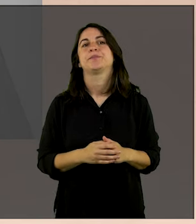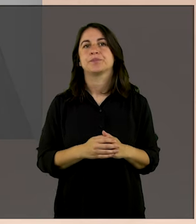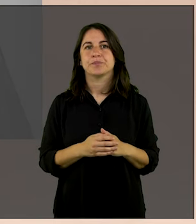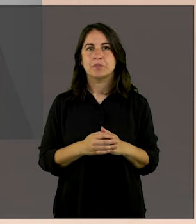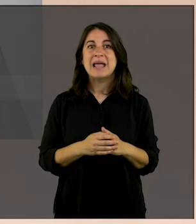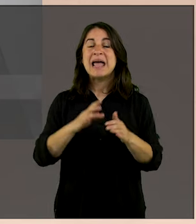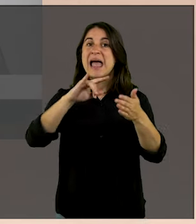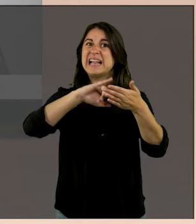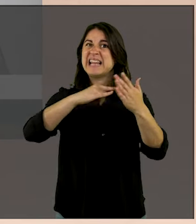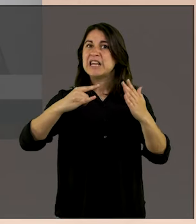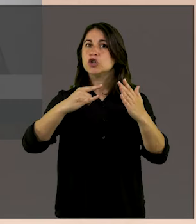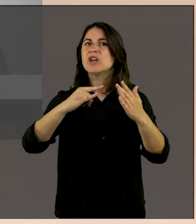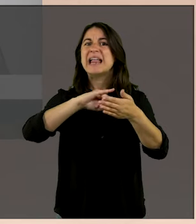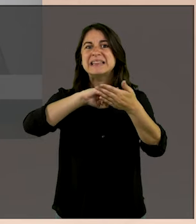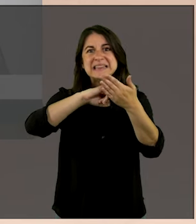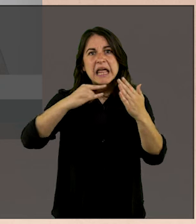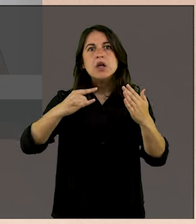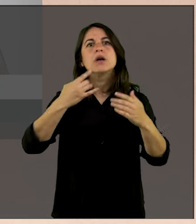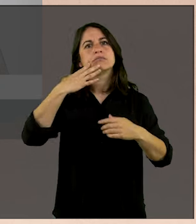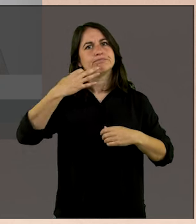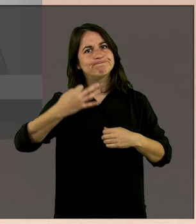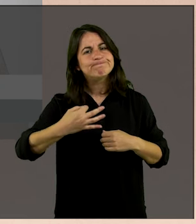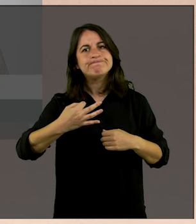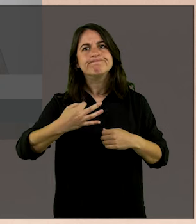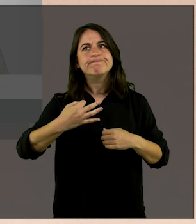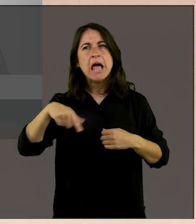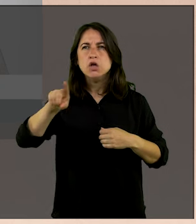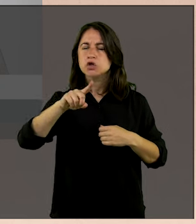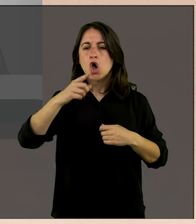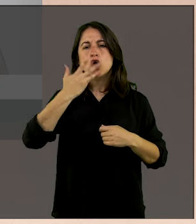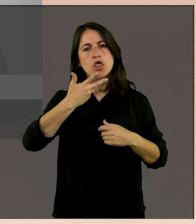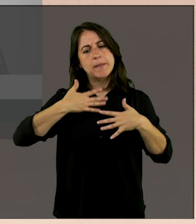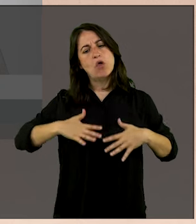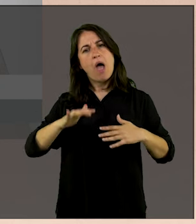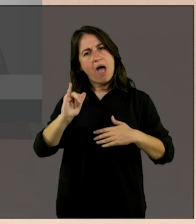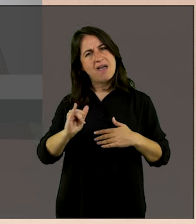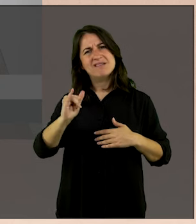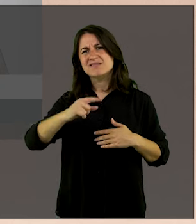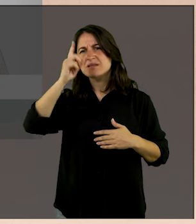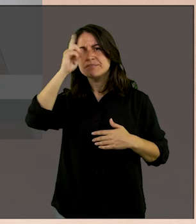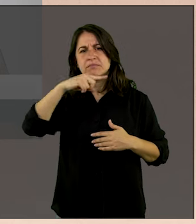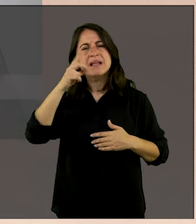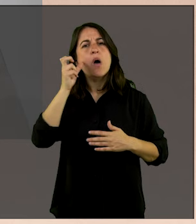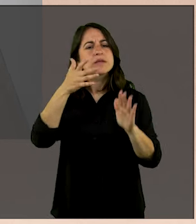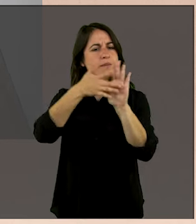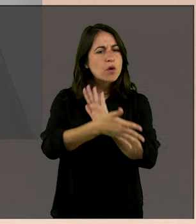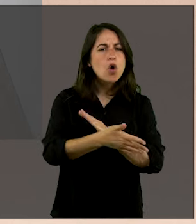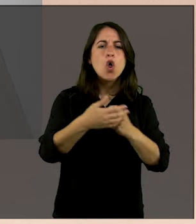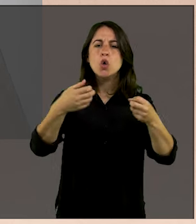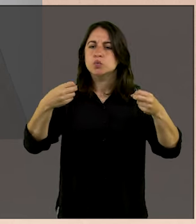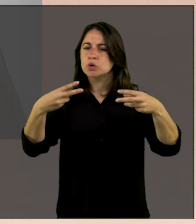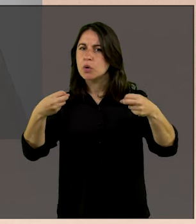Vanessa San José. La incorporación de técnicos que realmente estén, que tengan los conocimientos específicos